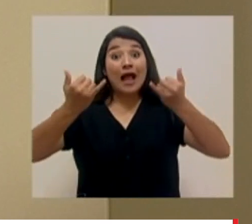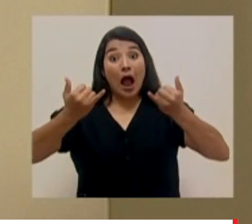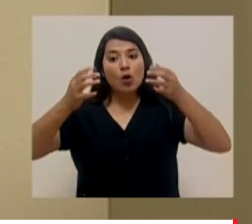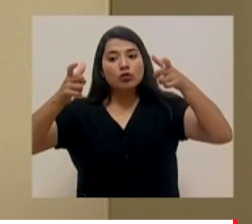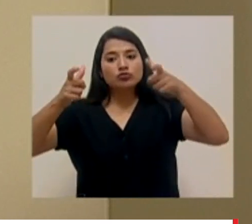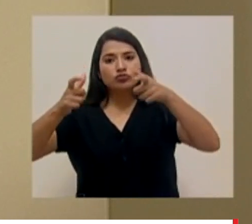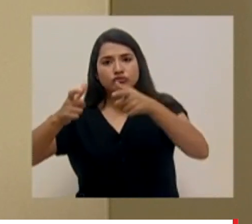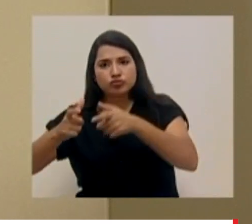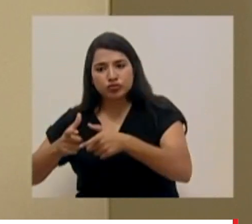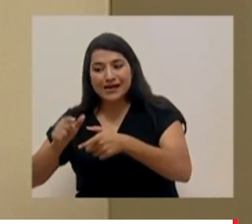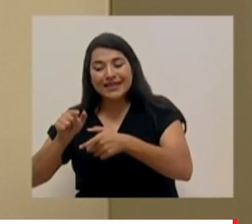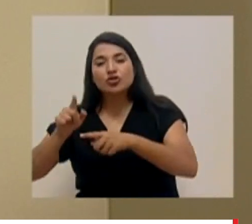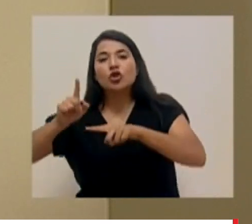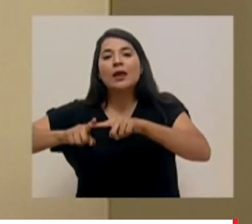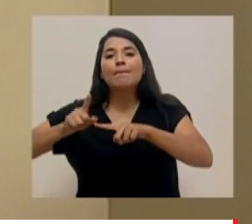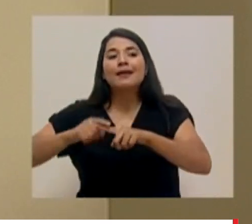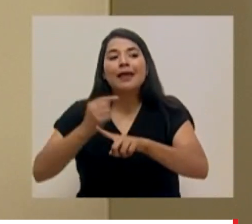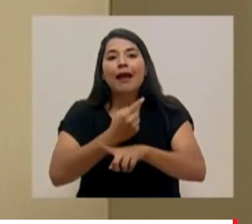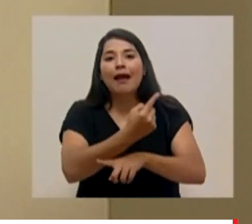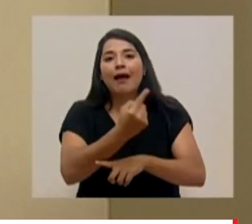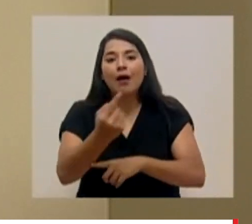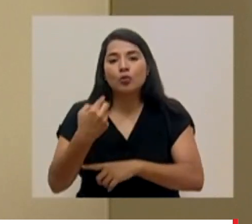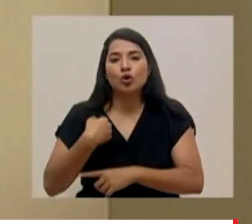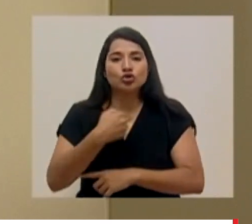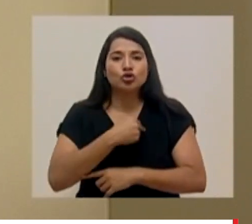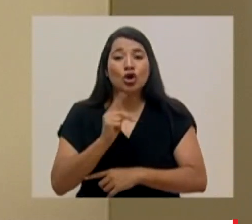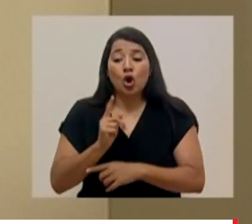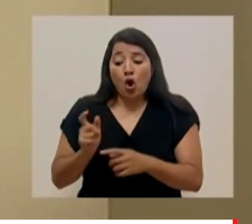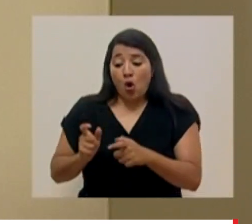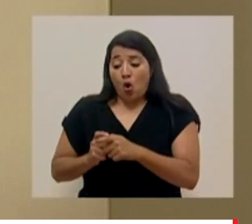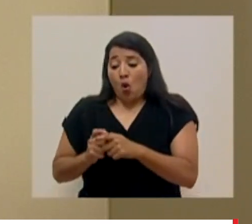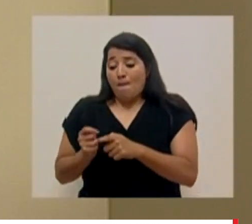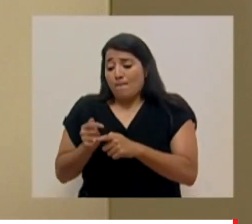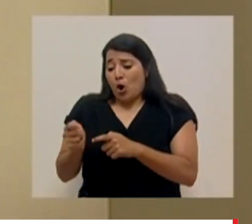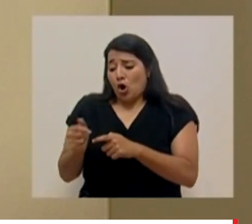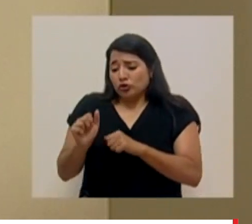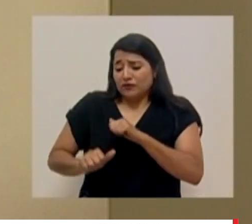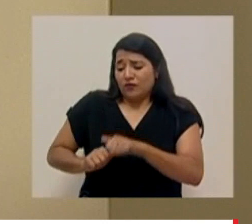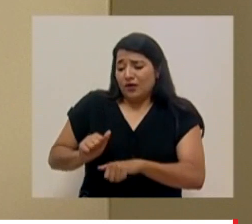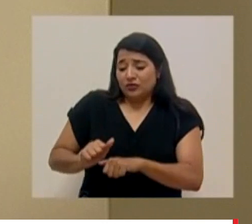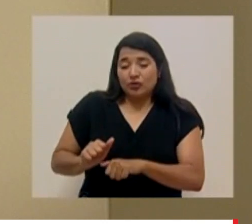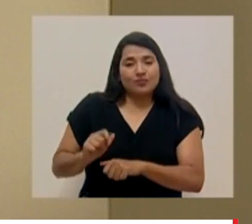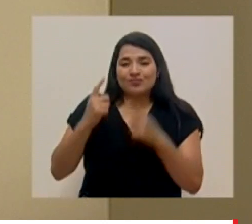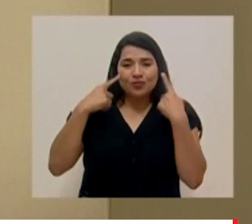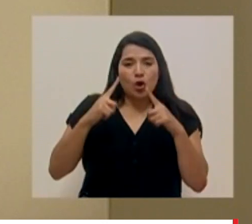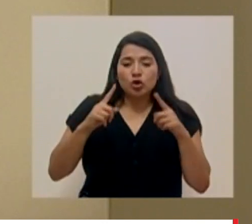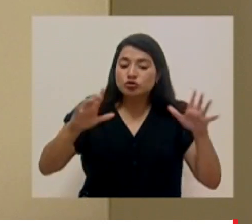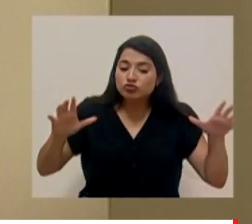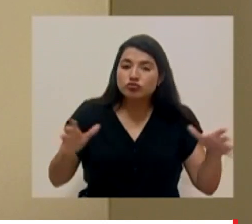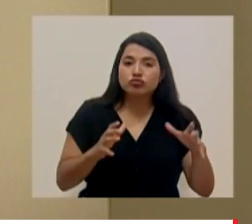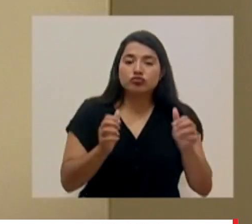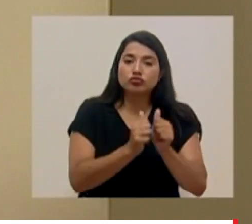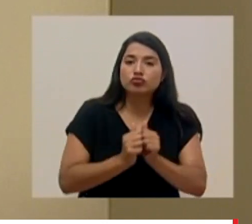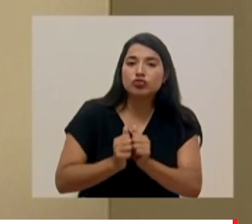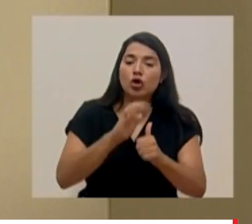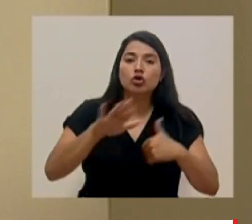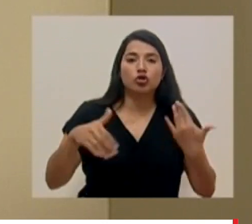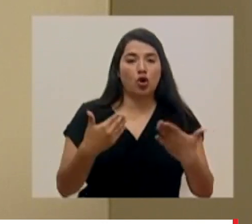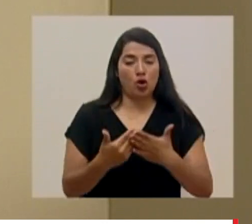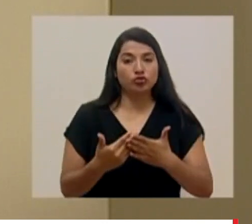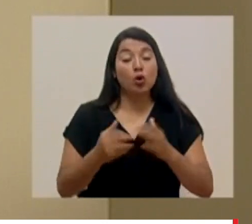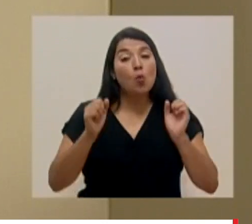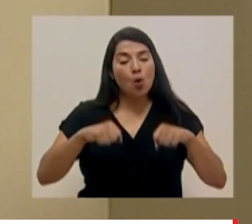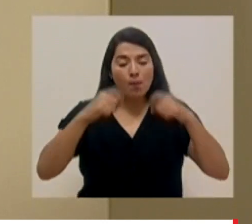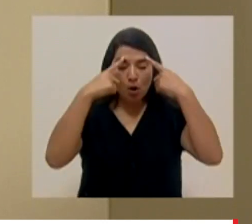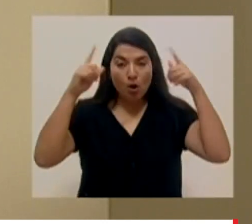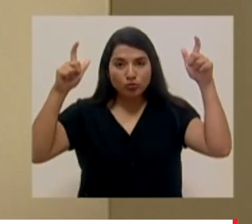uno de nosotros, no es posible hacerlo solamente unos cuantos, es de todos. Podemos hacer que esa cantidad no sea 2.000, que a lo